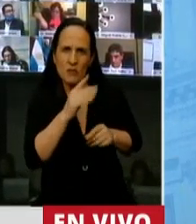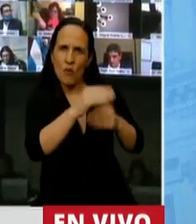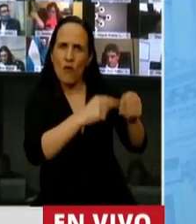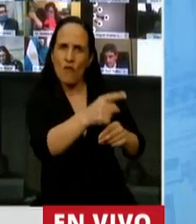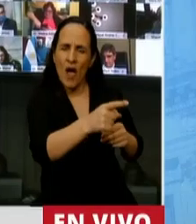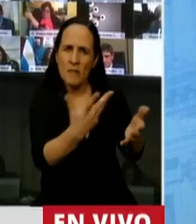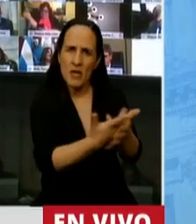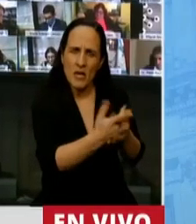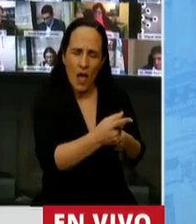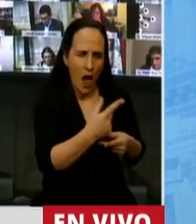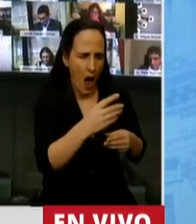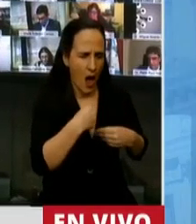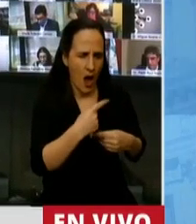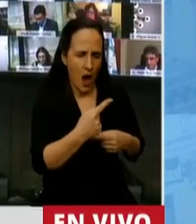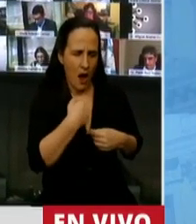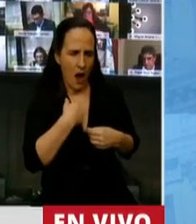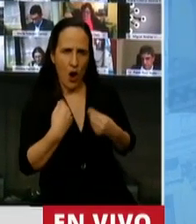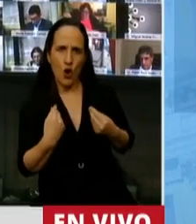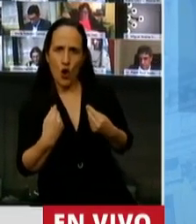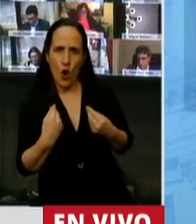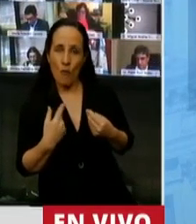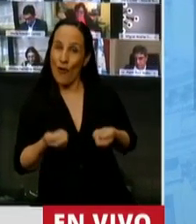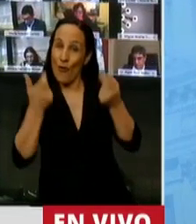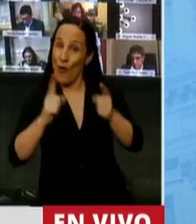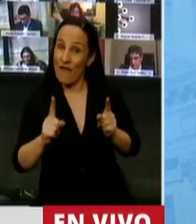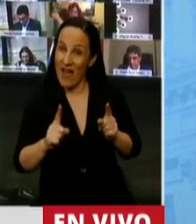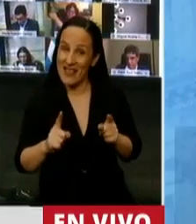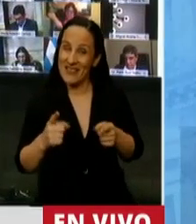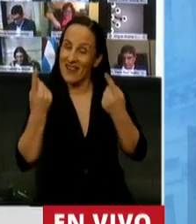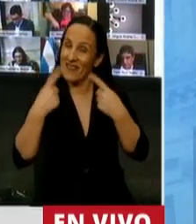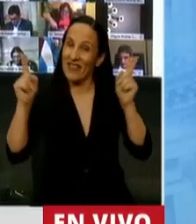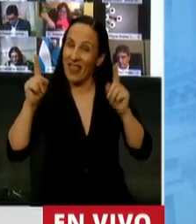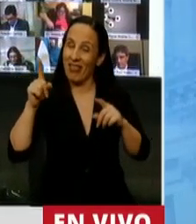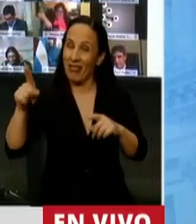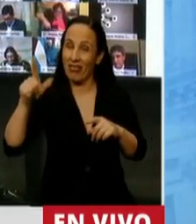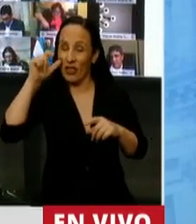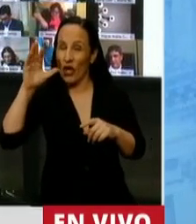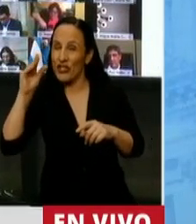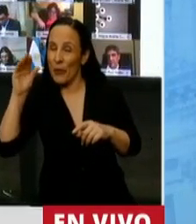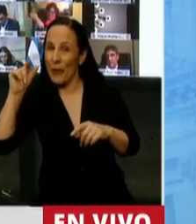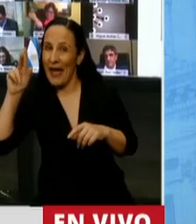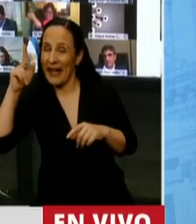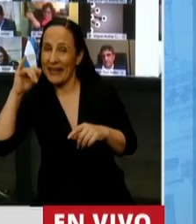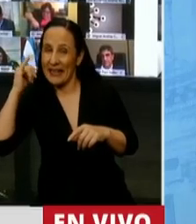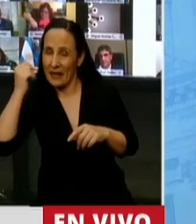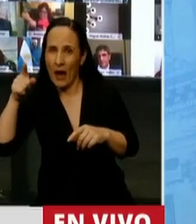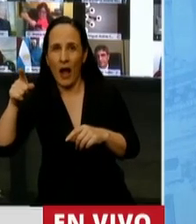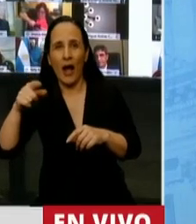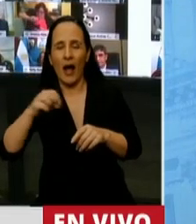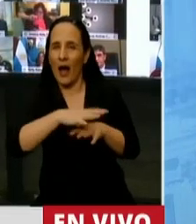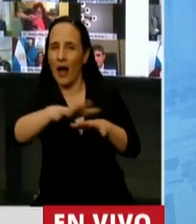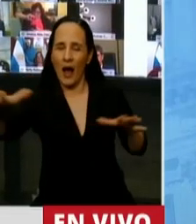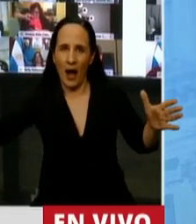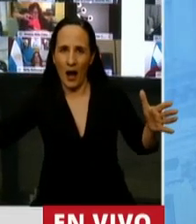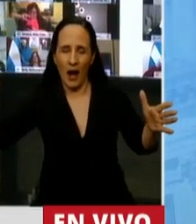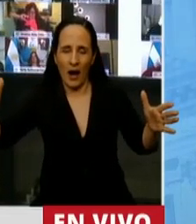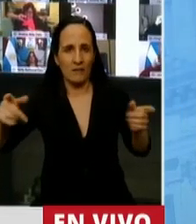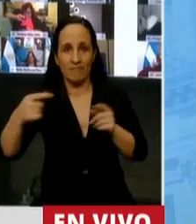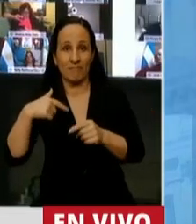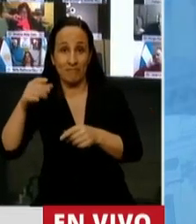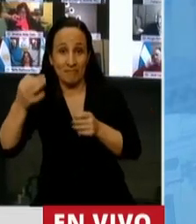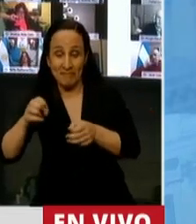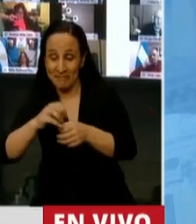familia tabacalera. No es fácil. Acá no es como los Echeverri, que tienen 15.000 hectáreas. Un colono tabacalero tiene 5 hectáreas.